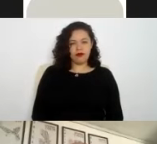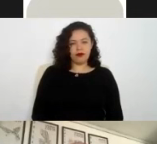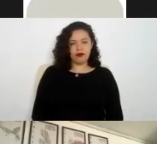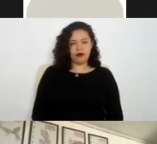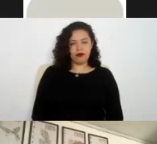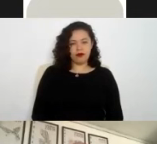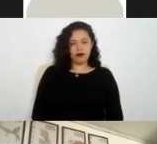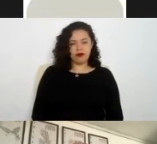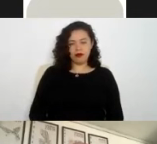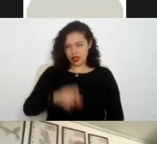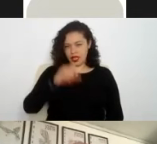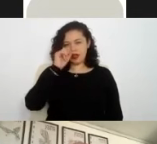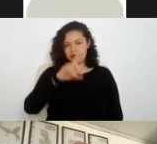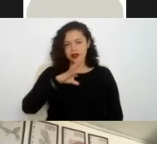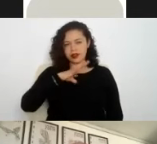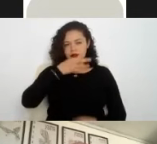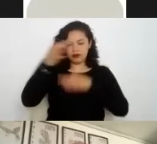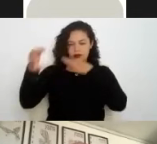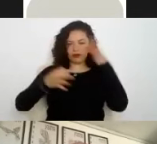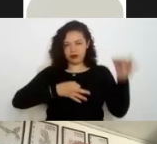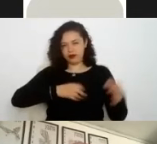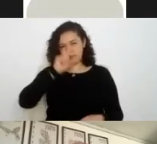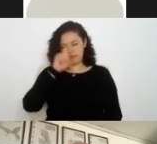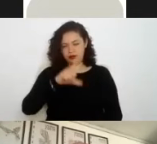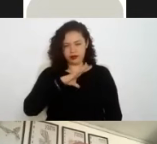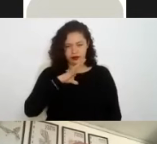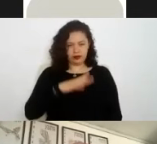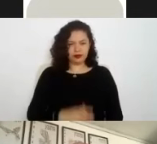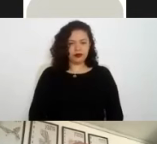Esta es de la misma campaña, ahorita les platico de esta campaña puntualmente.